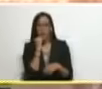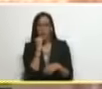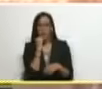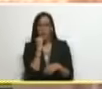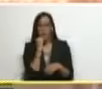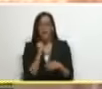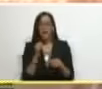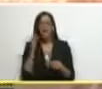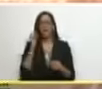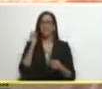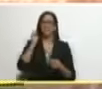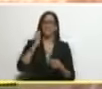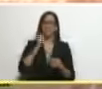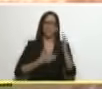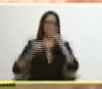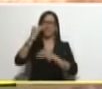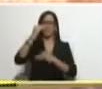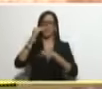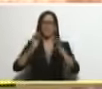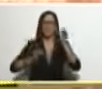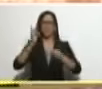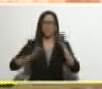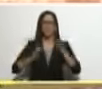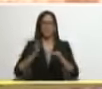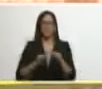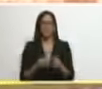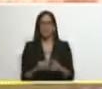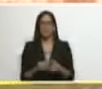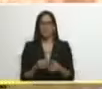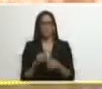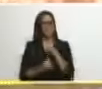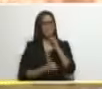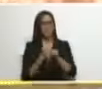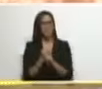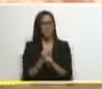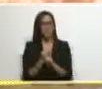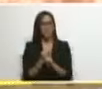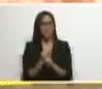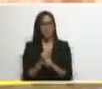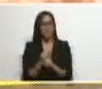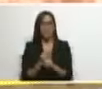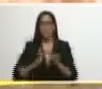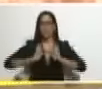la Corte Internacional de Justicia en una maniobra de lobby